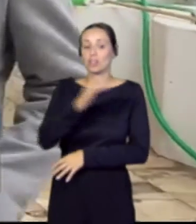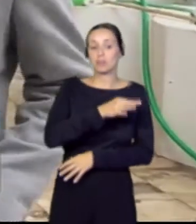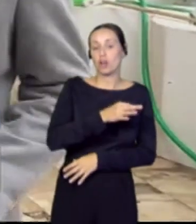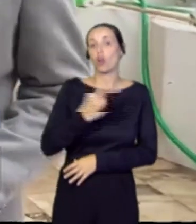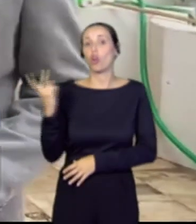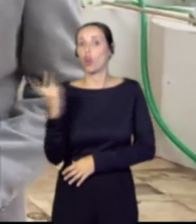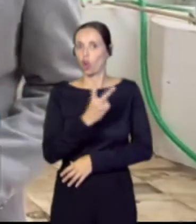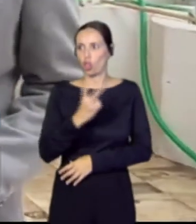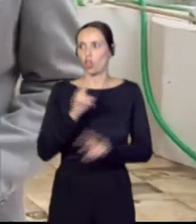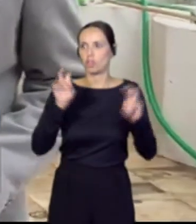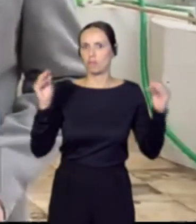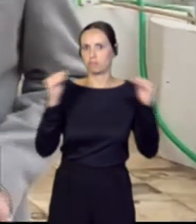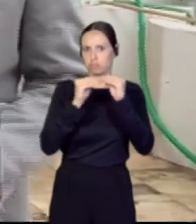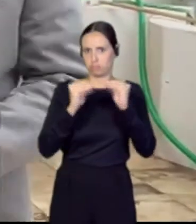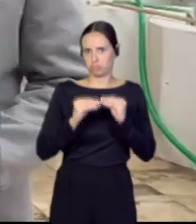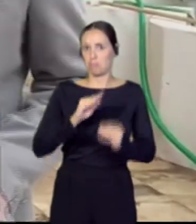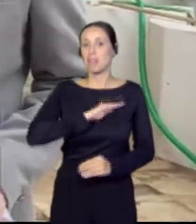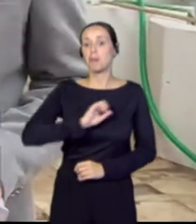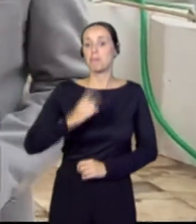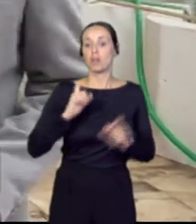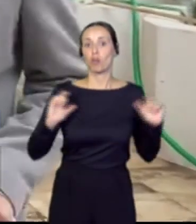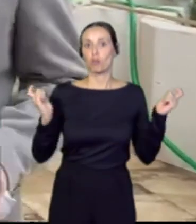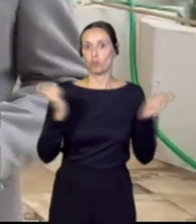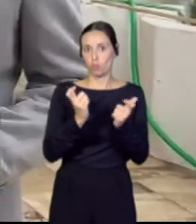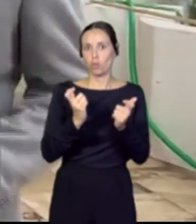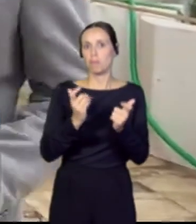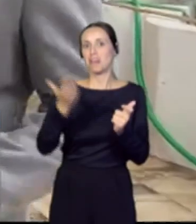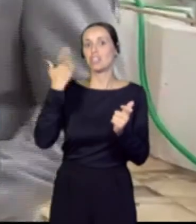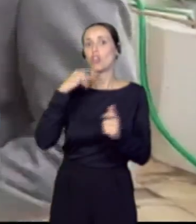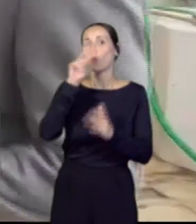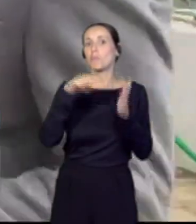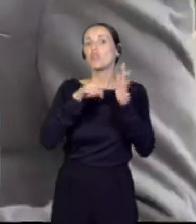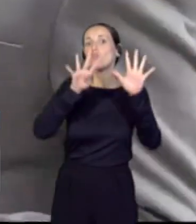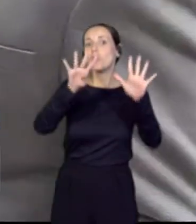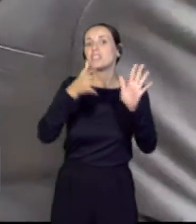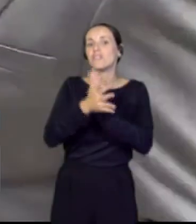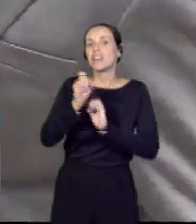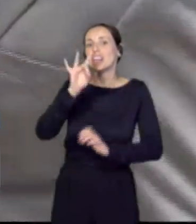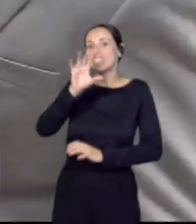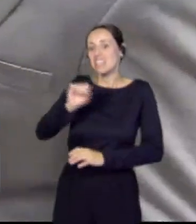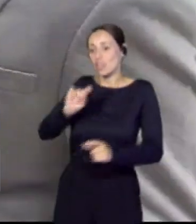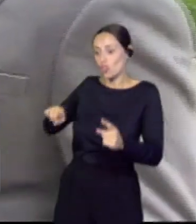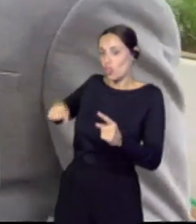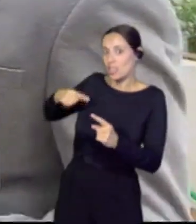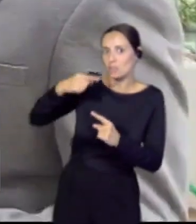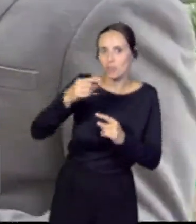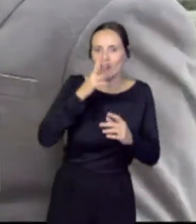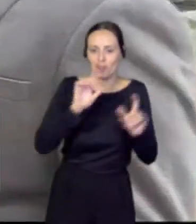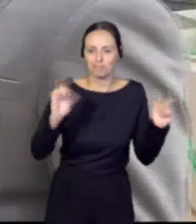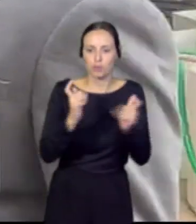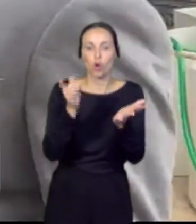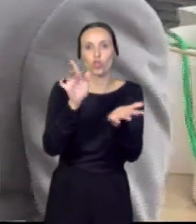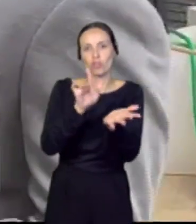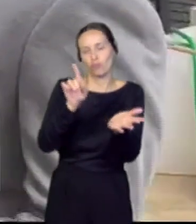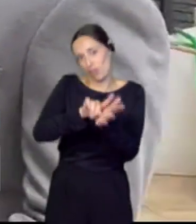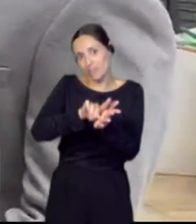primera cumbre bilateral que se celebró fue en el año 2009, hace 15 años. Ha pasado mucho tiempo desde entonces, presidente, pero lo